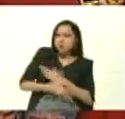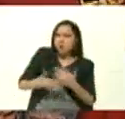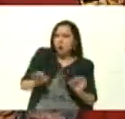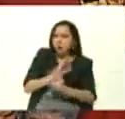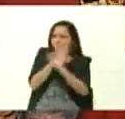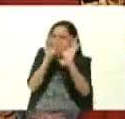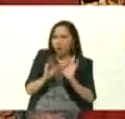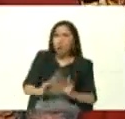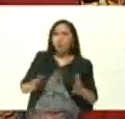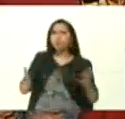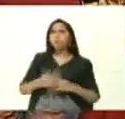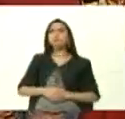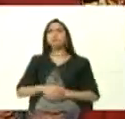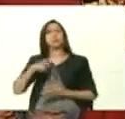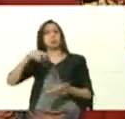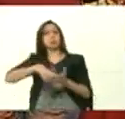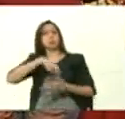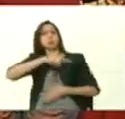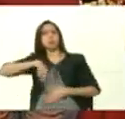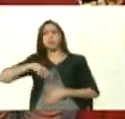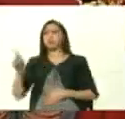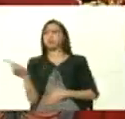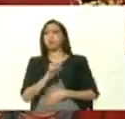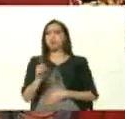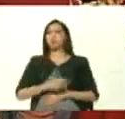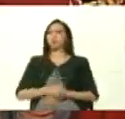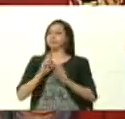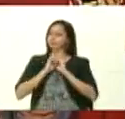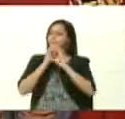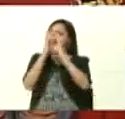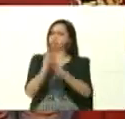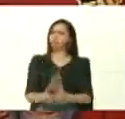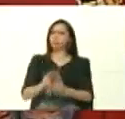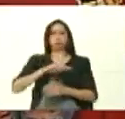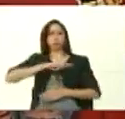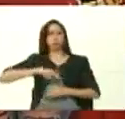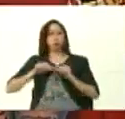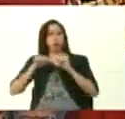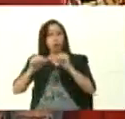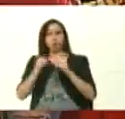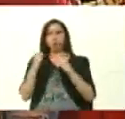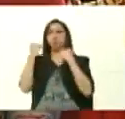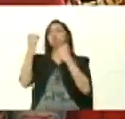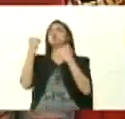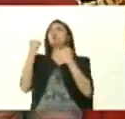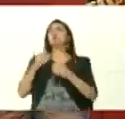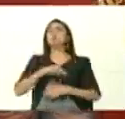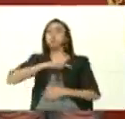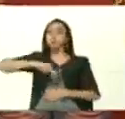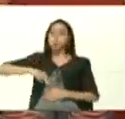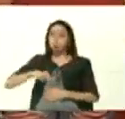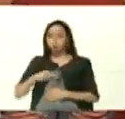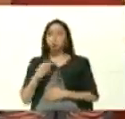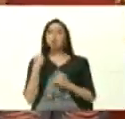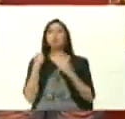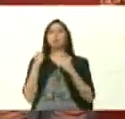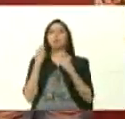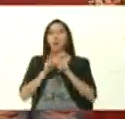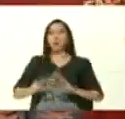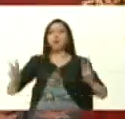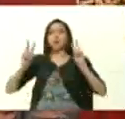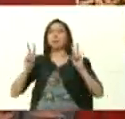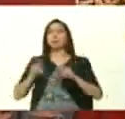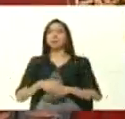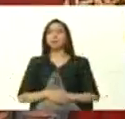el pueblo venezolano se va a rendir. Bueno, aquí está tu respuesta, es que seguimos venciendo y nosotros venceremos.